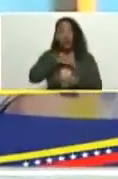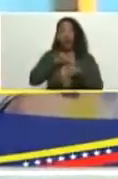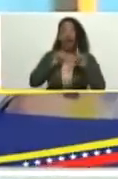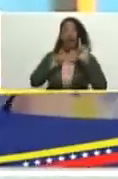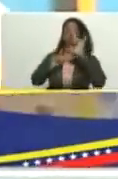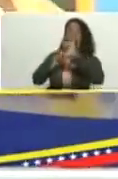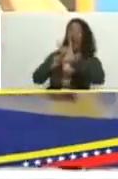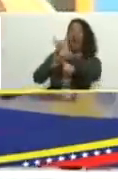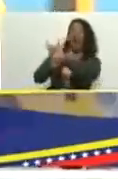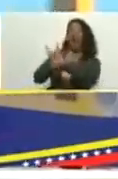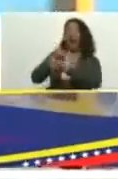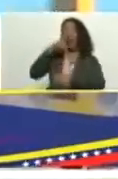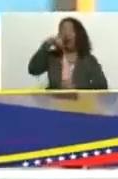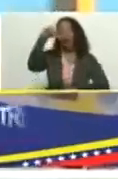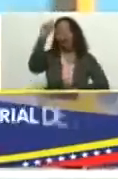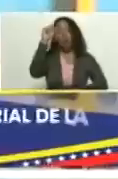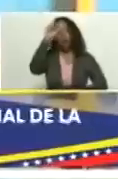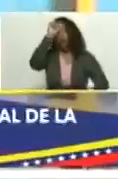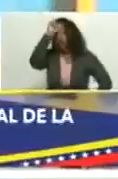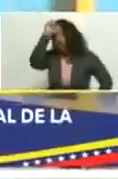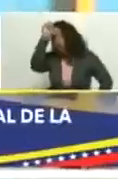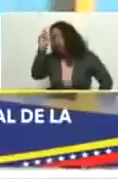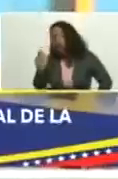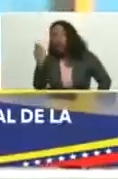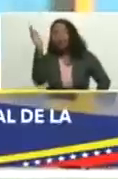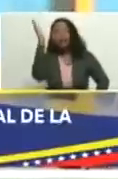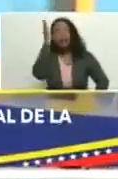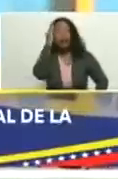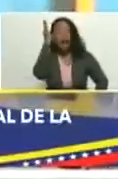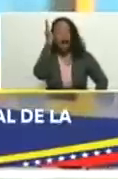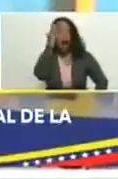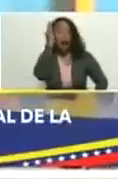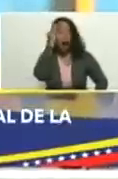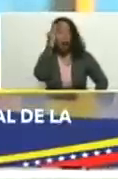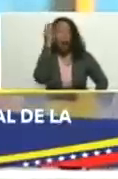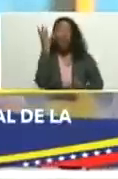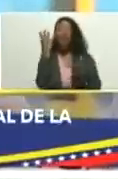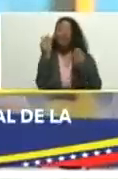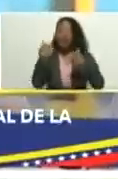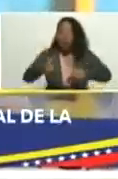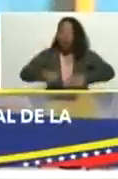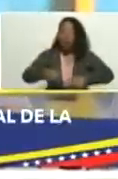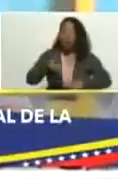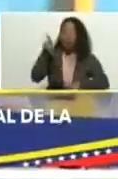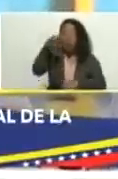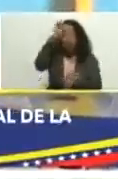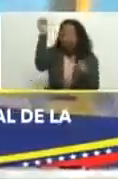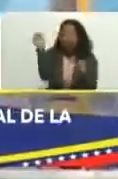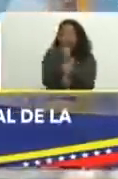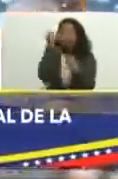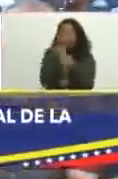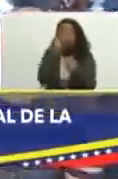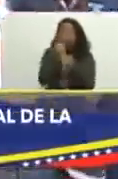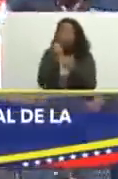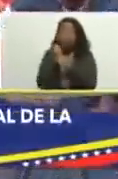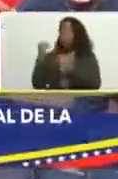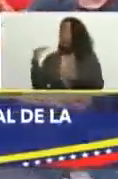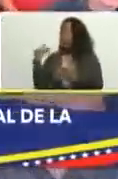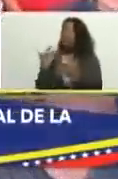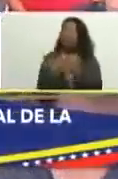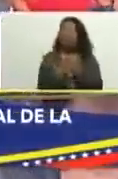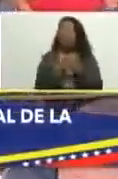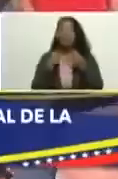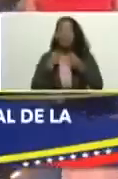admira, lo reconoce y sabe de los enormes esfuerzos que usted ha venido haciendo para